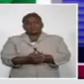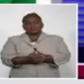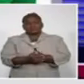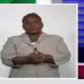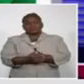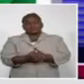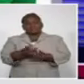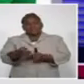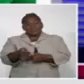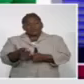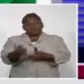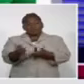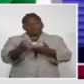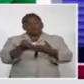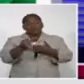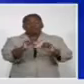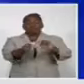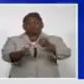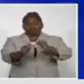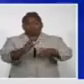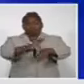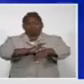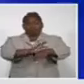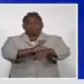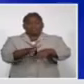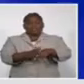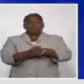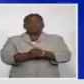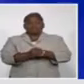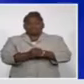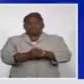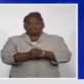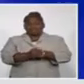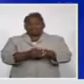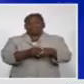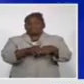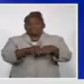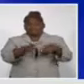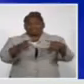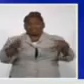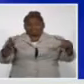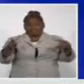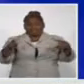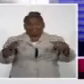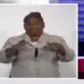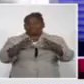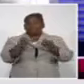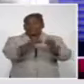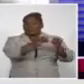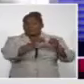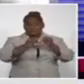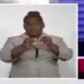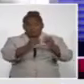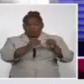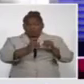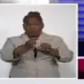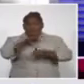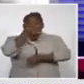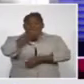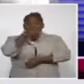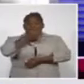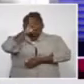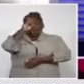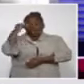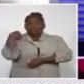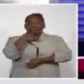permita un control de la pandemia. Elevada la transmisión hoy en todo el territorio nacional, lo ha destacado en conferencia de prensa el doctor